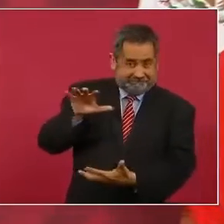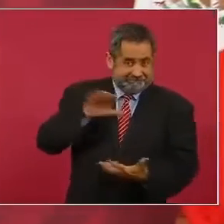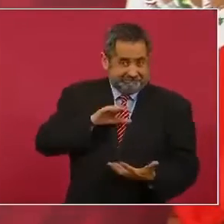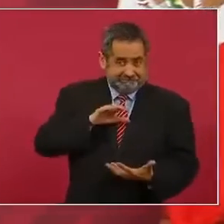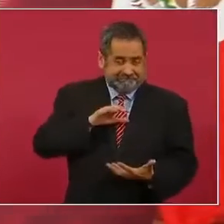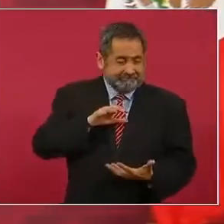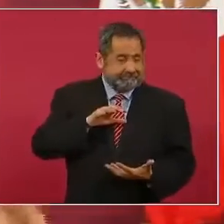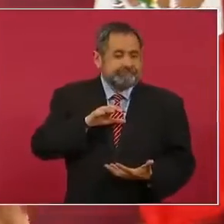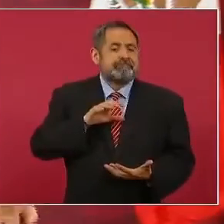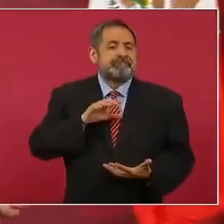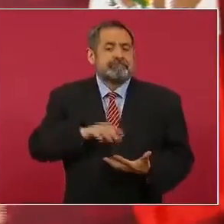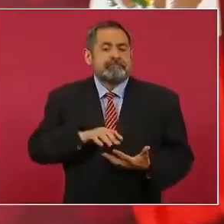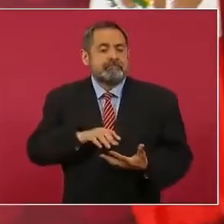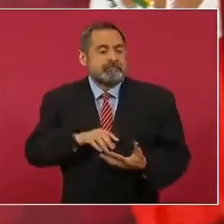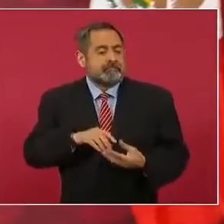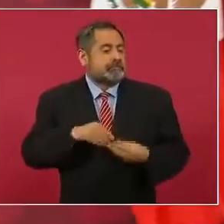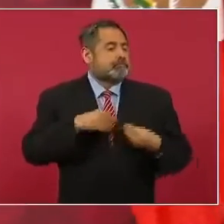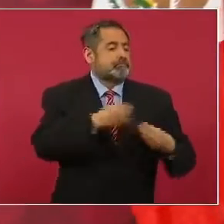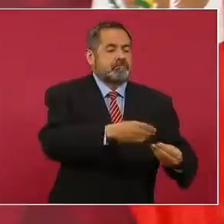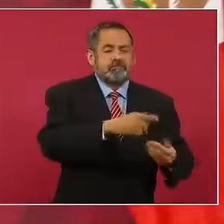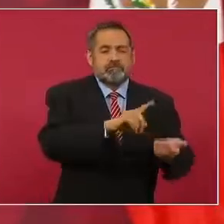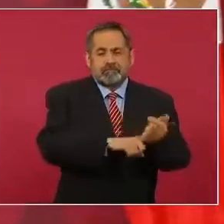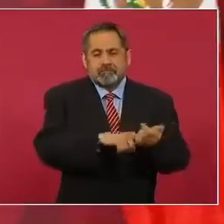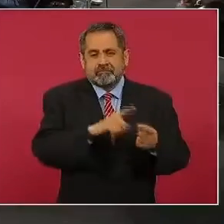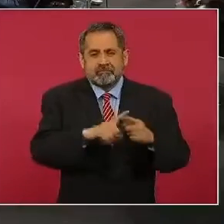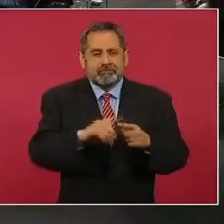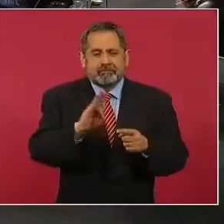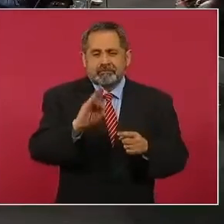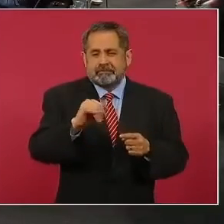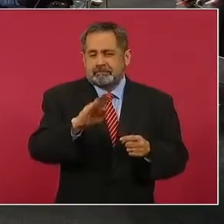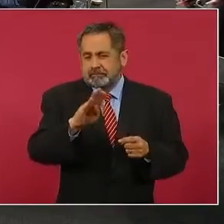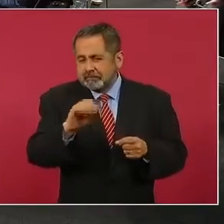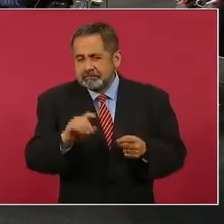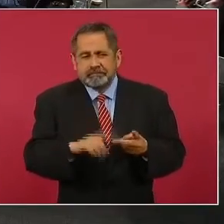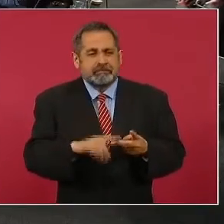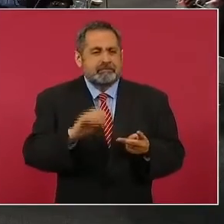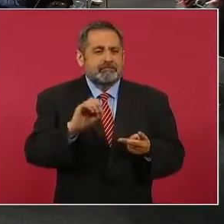se trasladaba a Oxxo, a Bimbo,